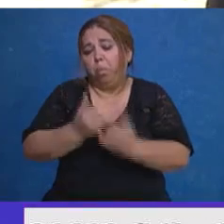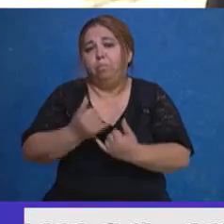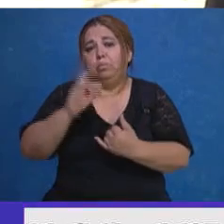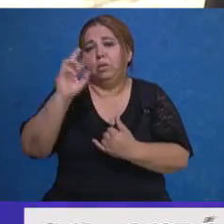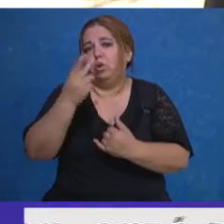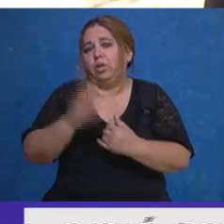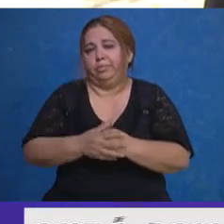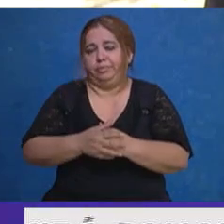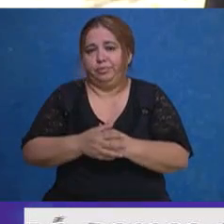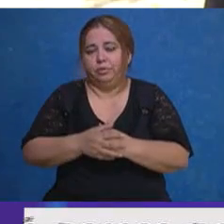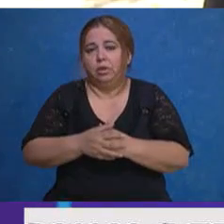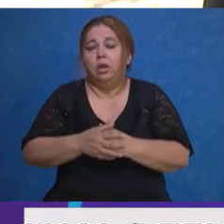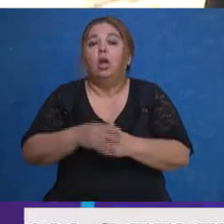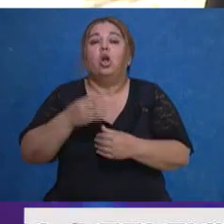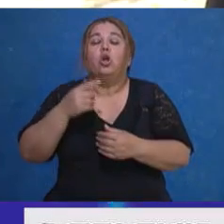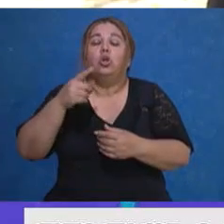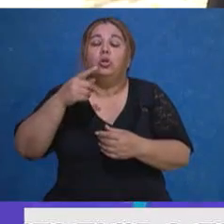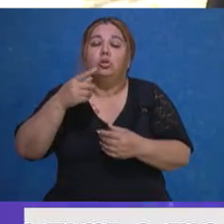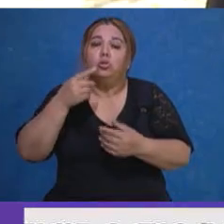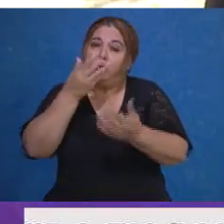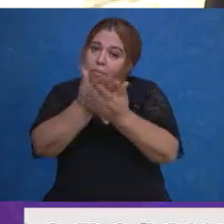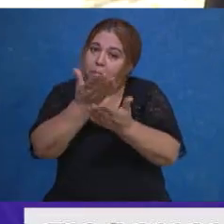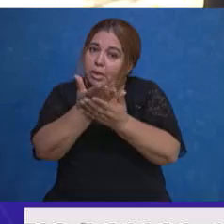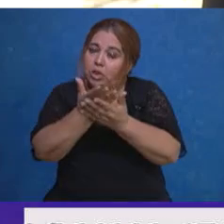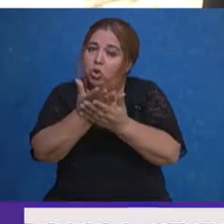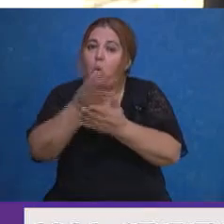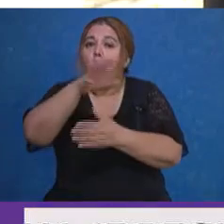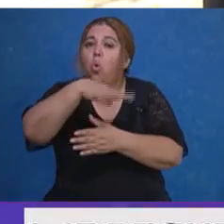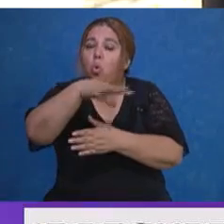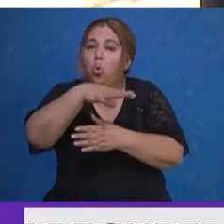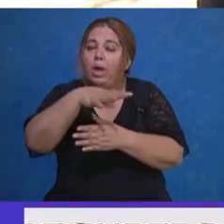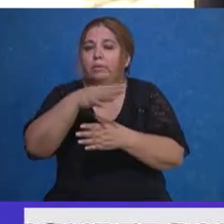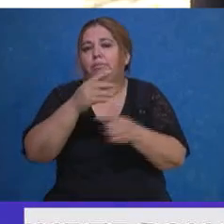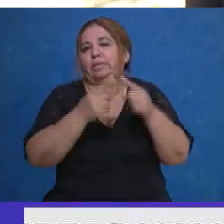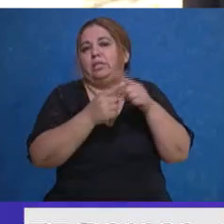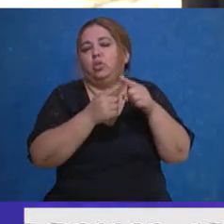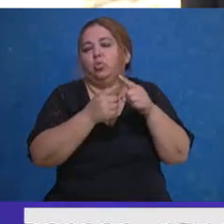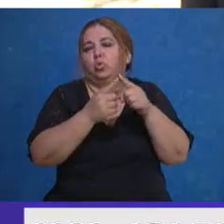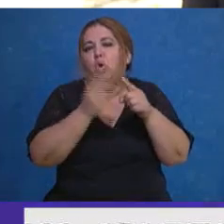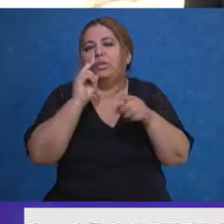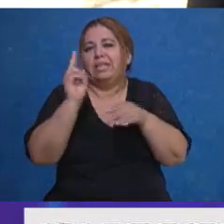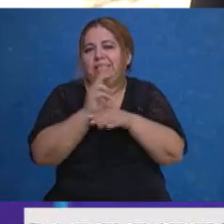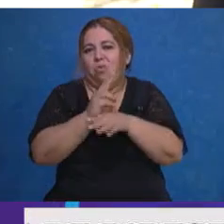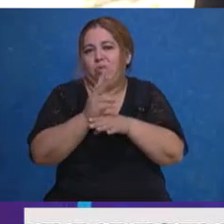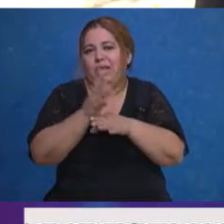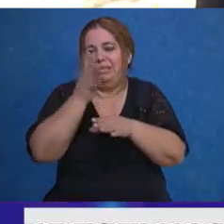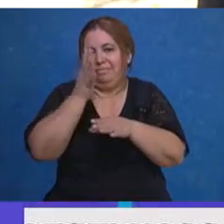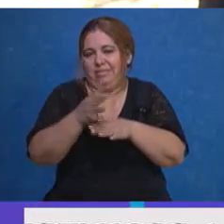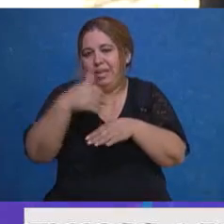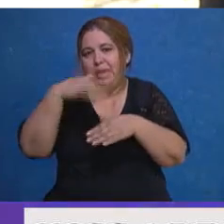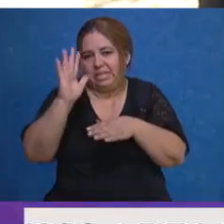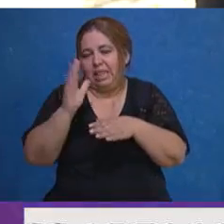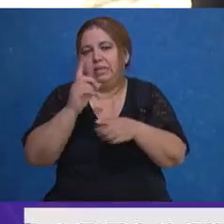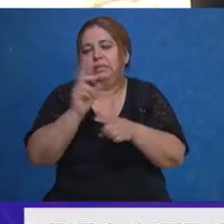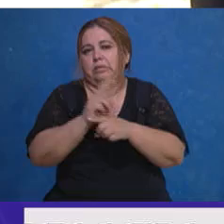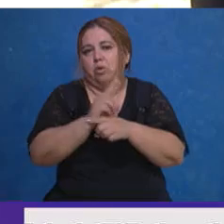que a él se lo lleve a un establecimiento adaptado, ya sea un establecimiento psiquiátrico de máxima seguridad, que tranquilamente podría